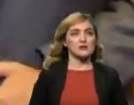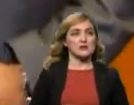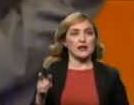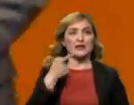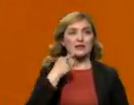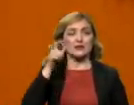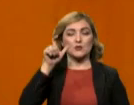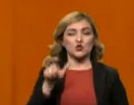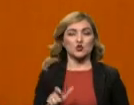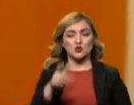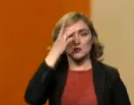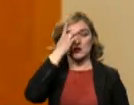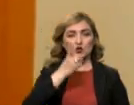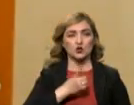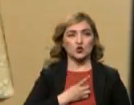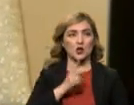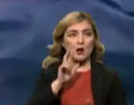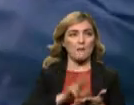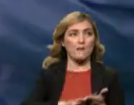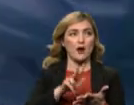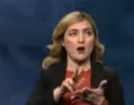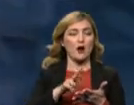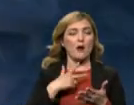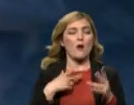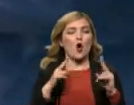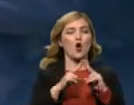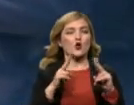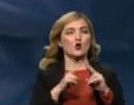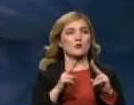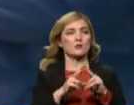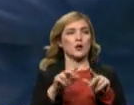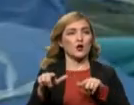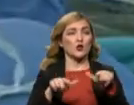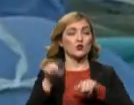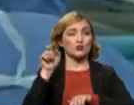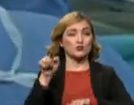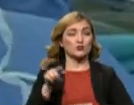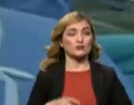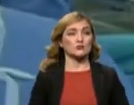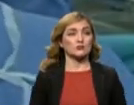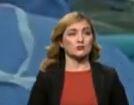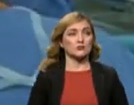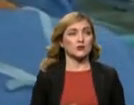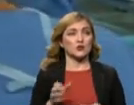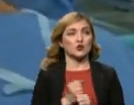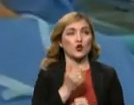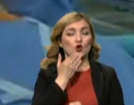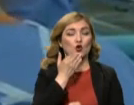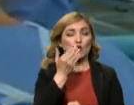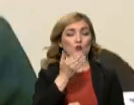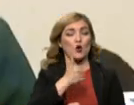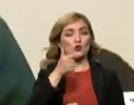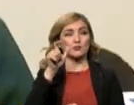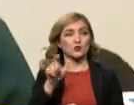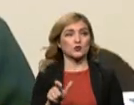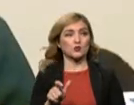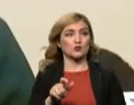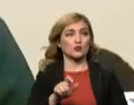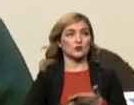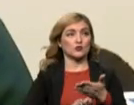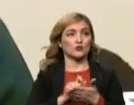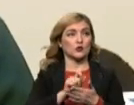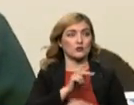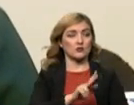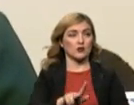que su cliente optó por una homologación para validar sus conocimientos en ese país y que lo hizo a través de un tercero. Se contrató a